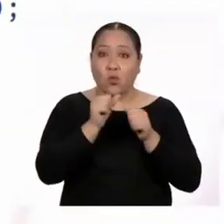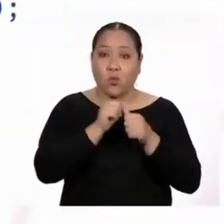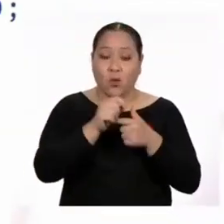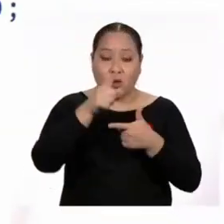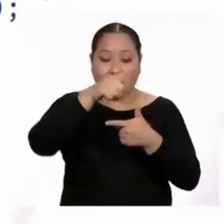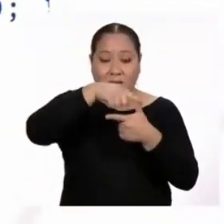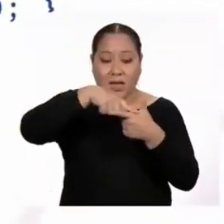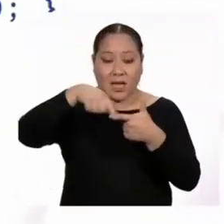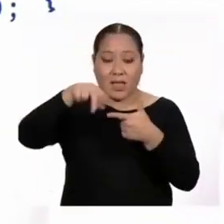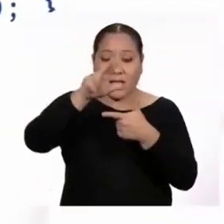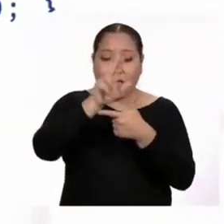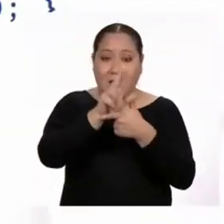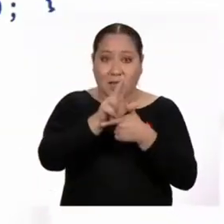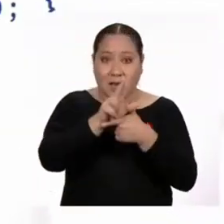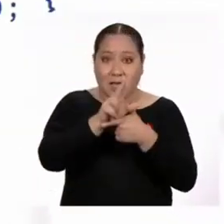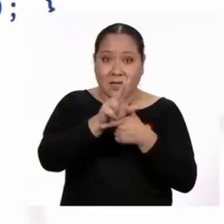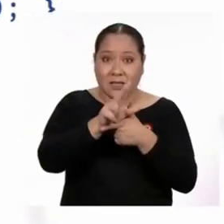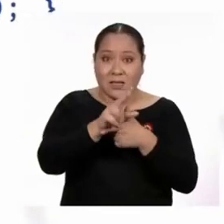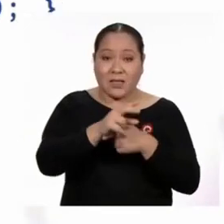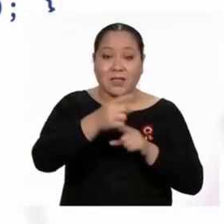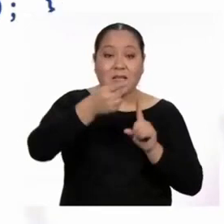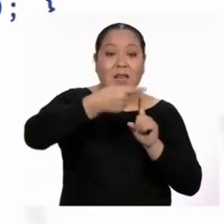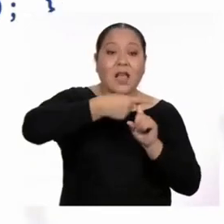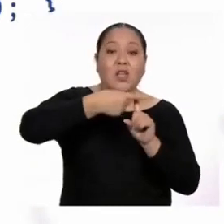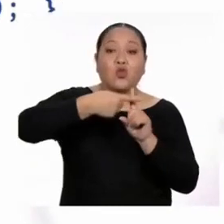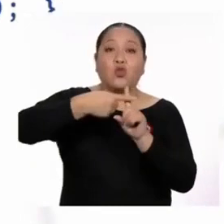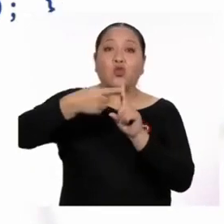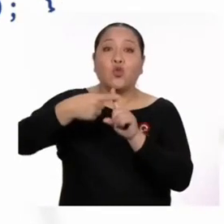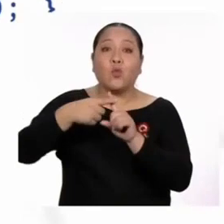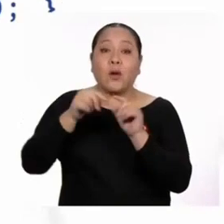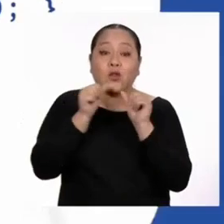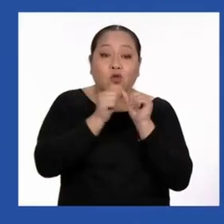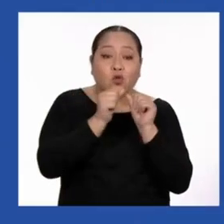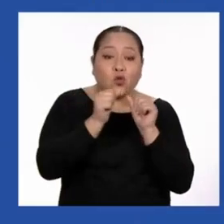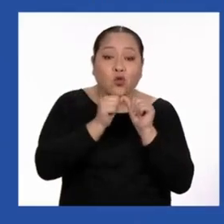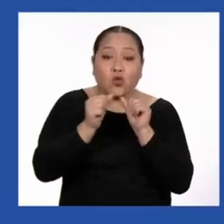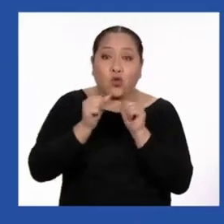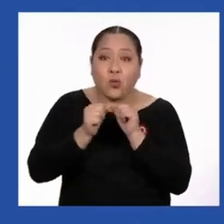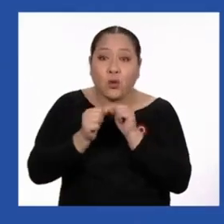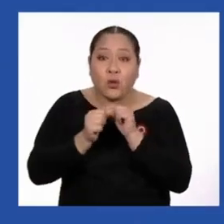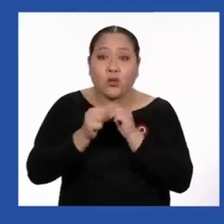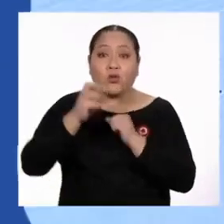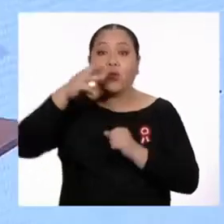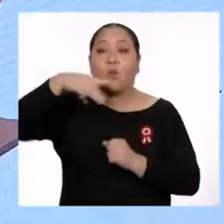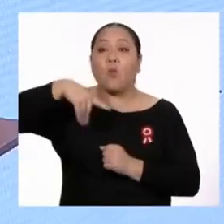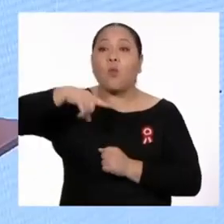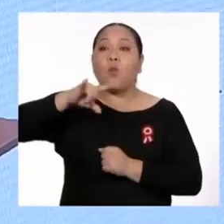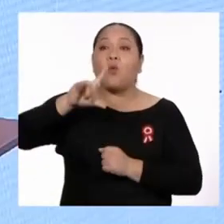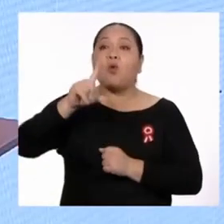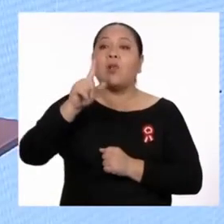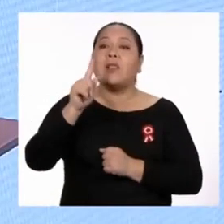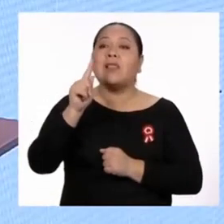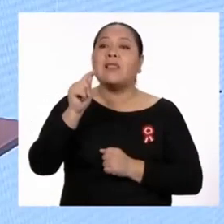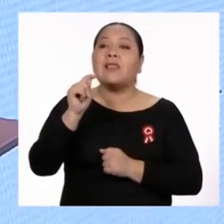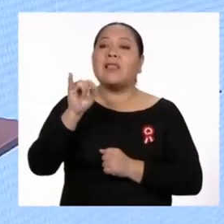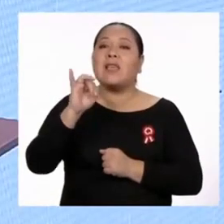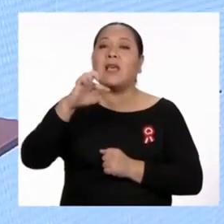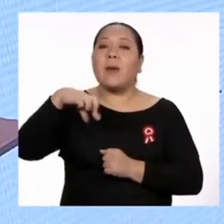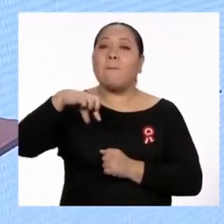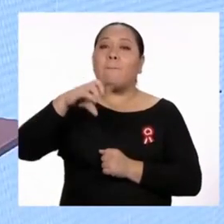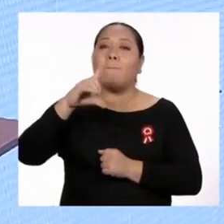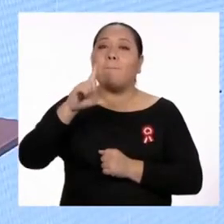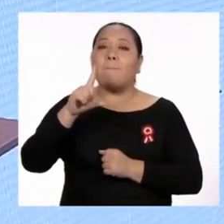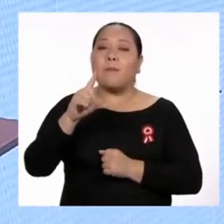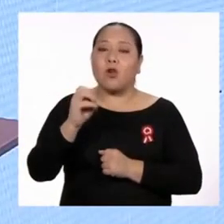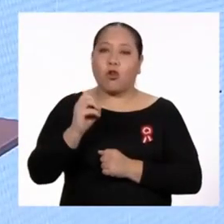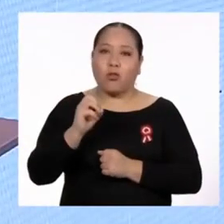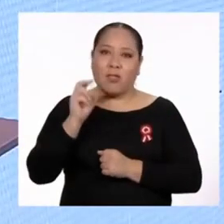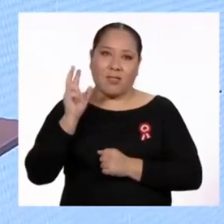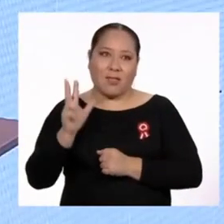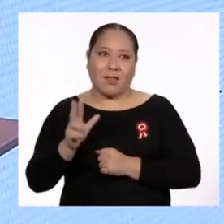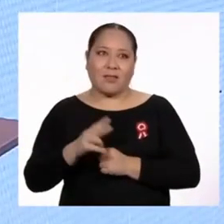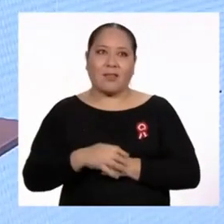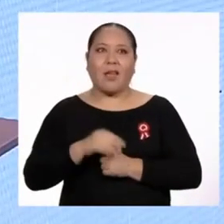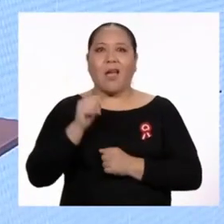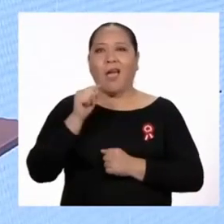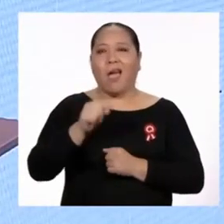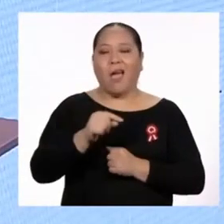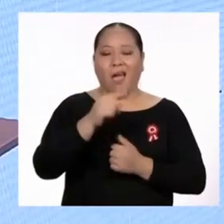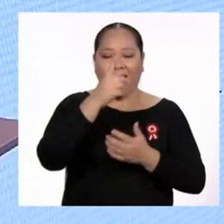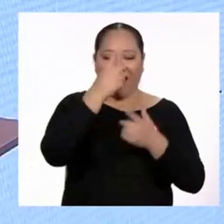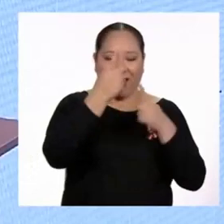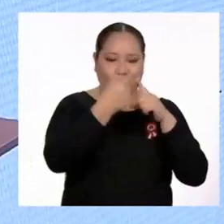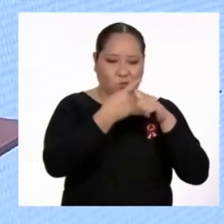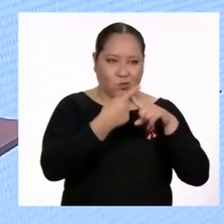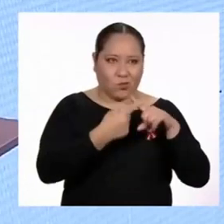3 si la suma de sus cifras es múltiplo de 3. La tabla del 3 es la